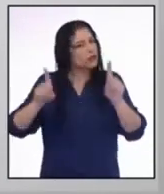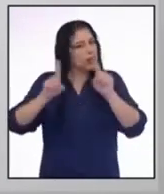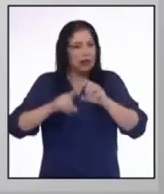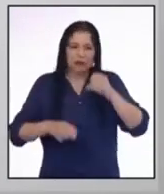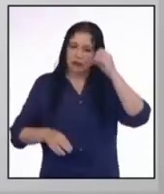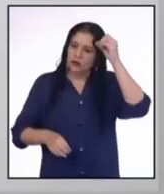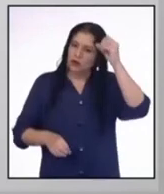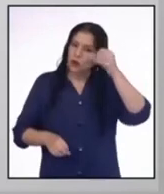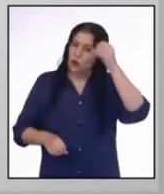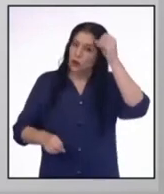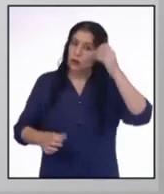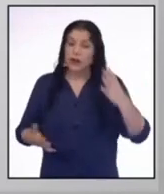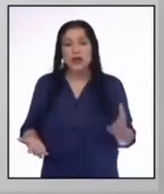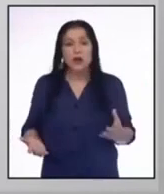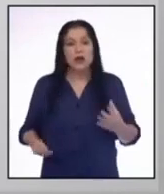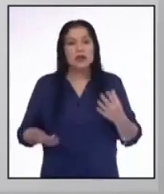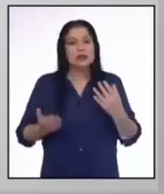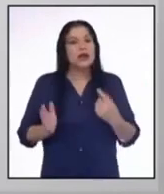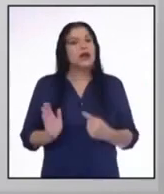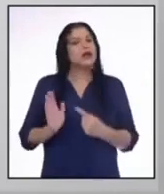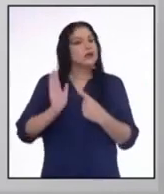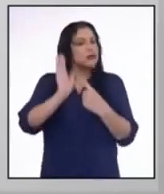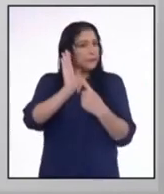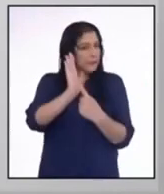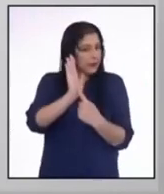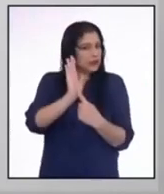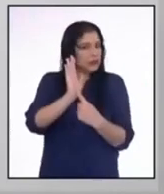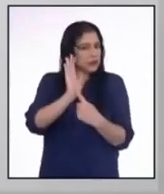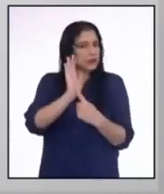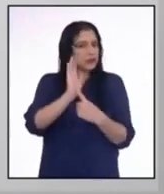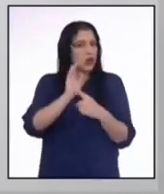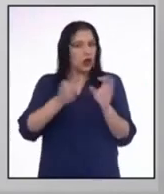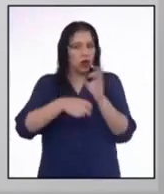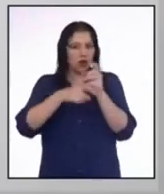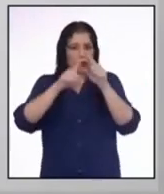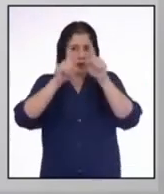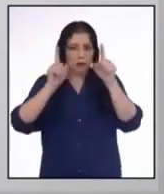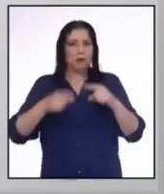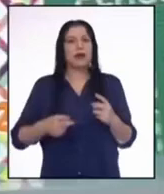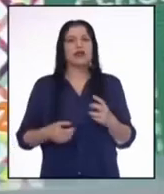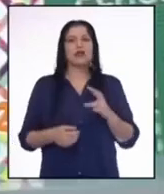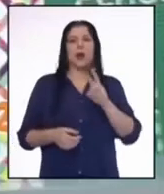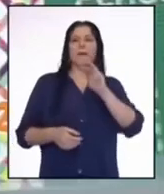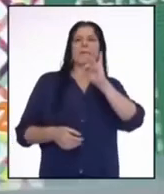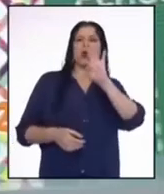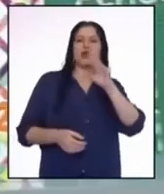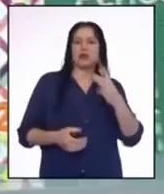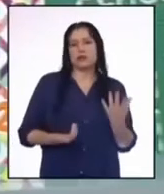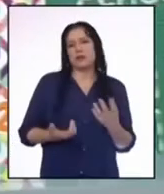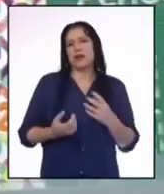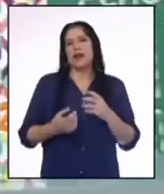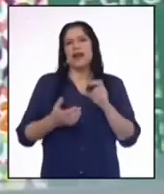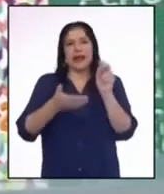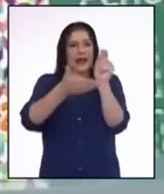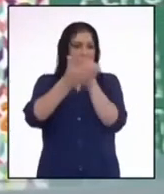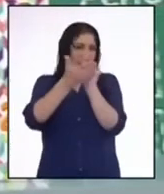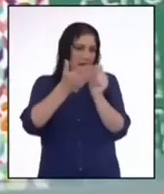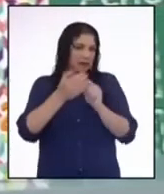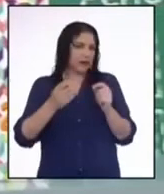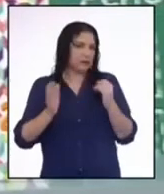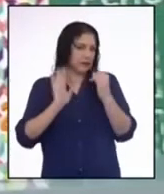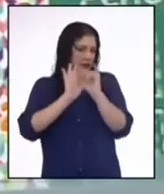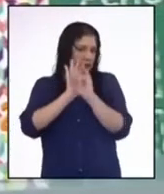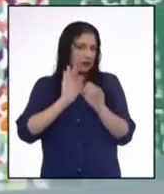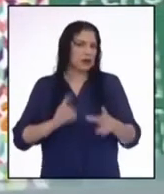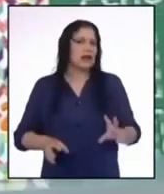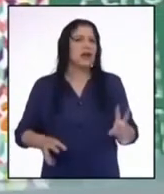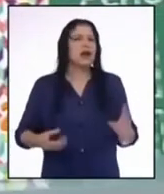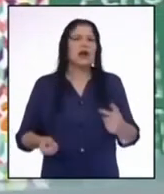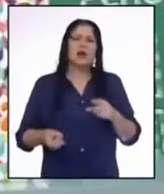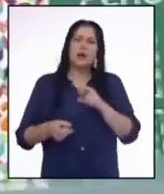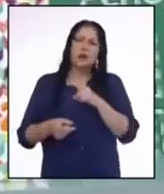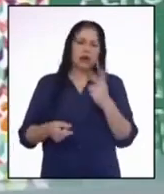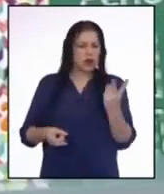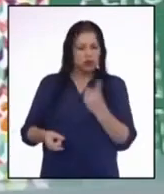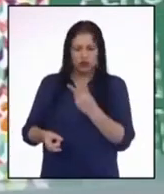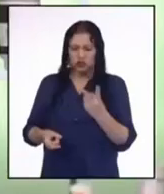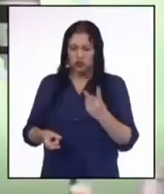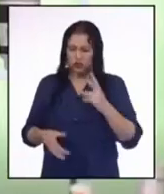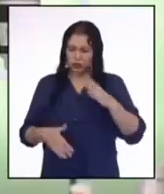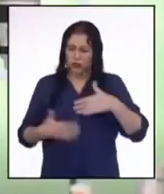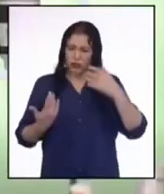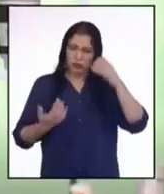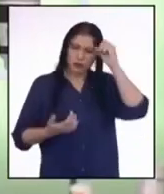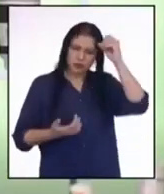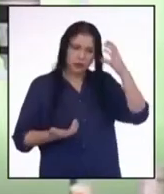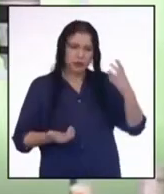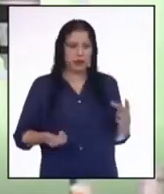distintas opiniones y se presentó en un formato múltiple. Tengo una consulta, profesora. ¿Cómo logró que Junior y yo